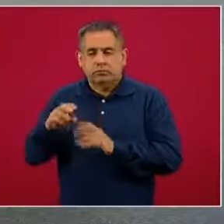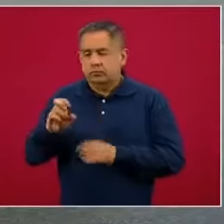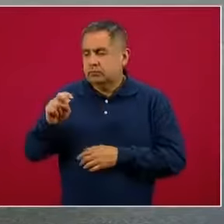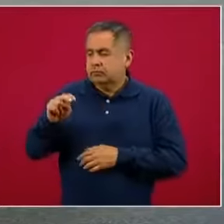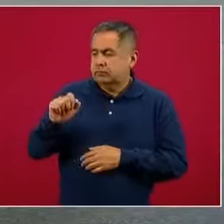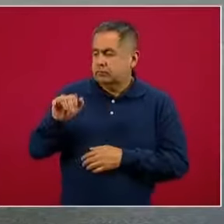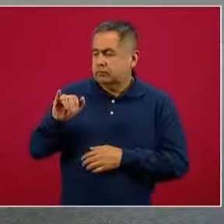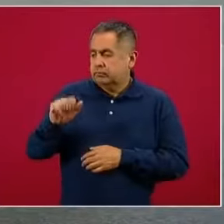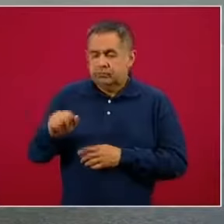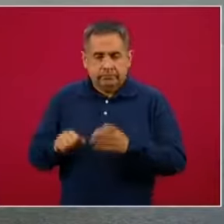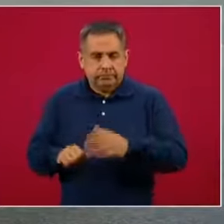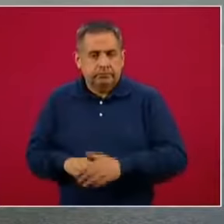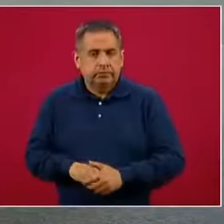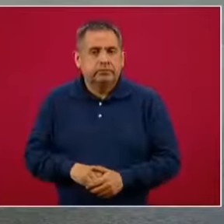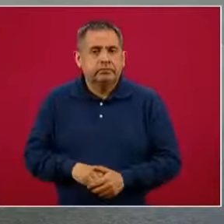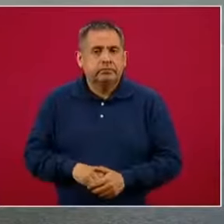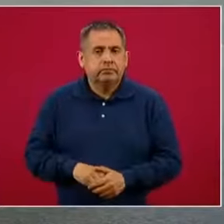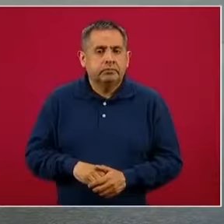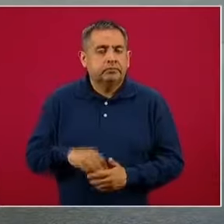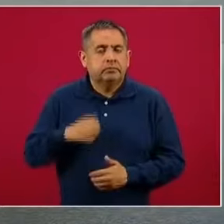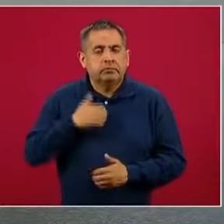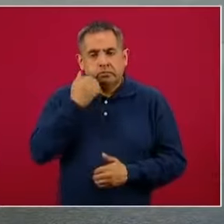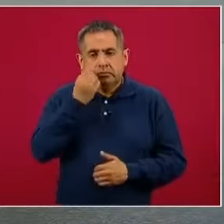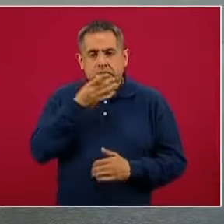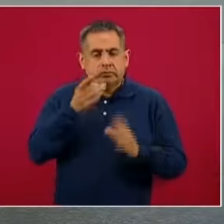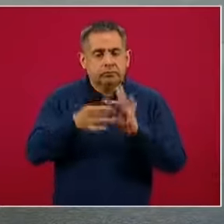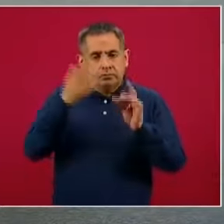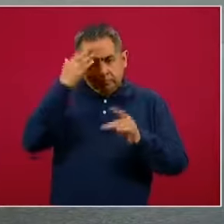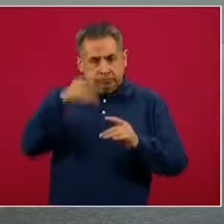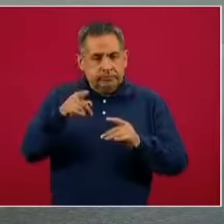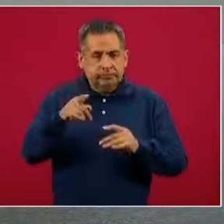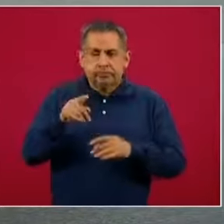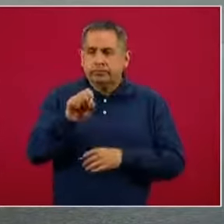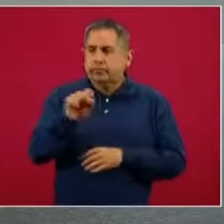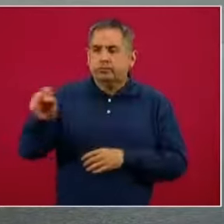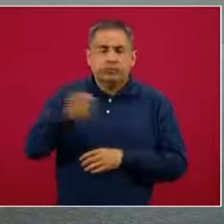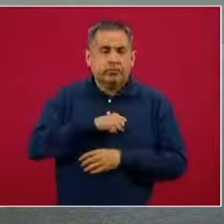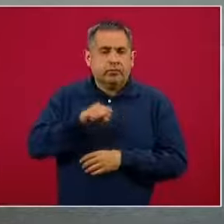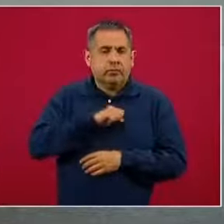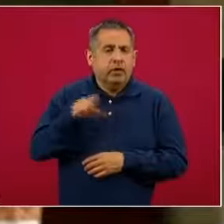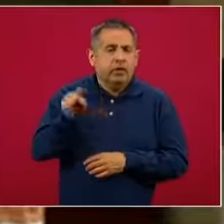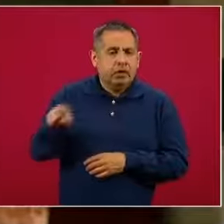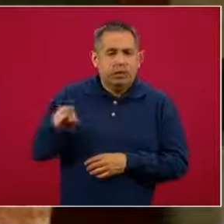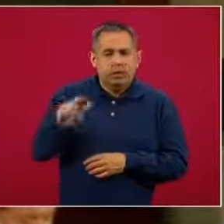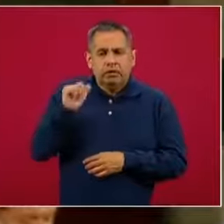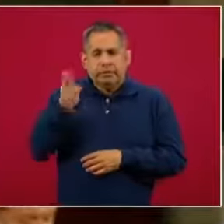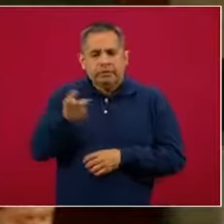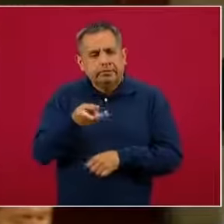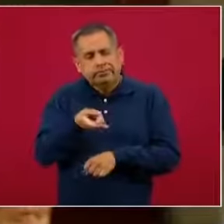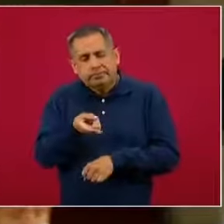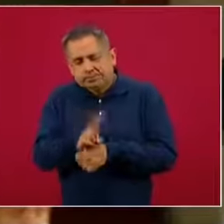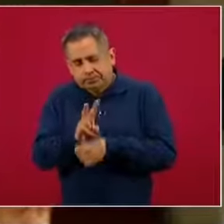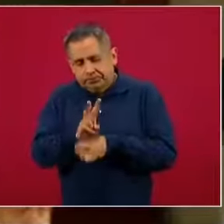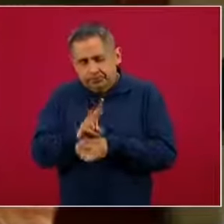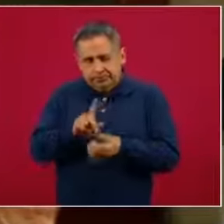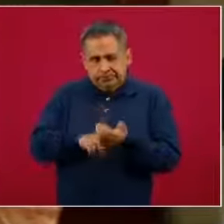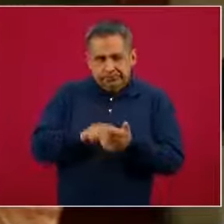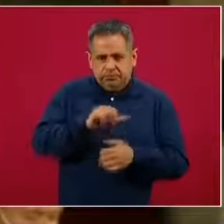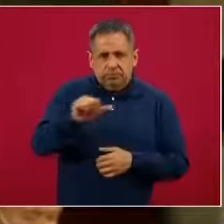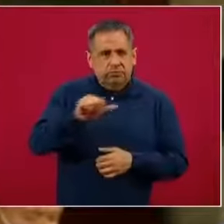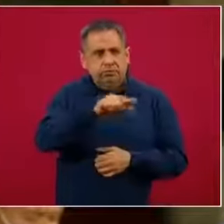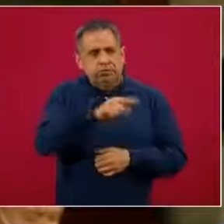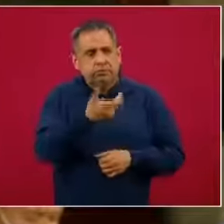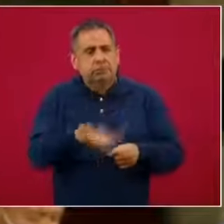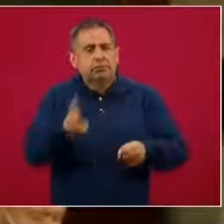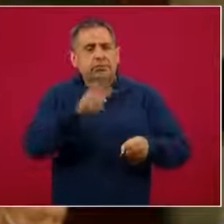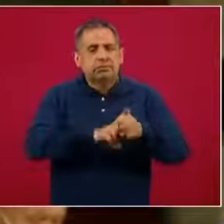Oficial. Yo quisiera saber si la Secretaría de Salud tiene una vigilancia con respecto a los